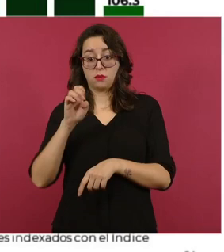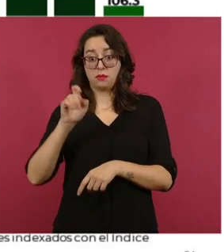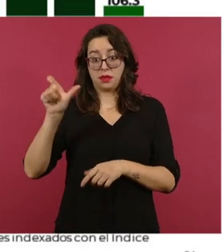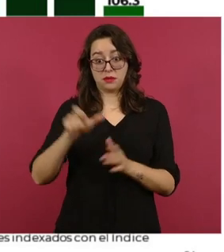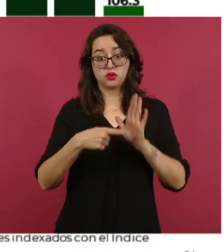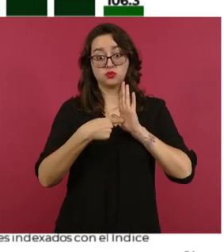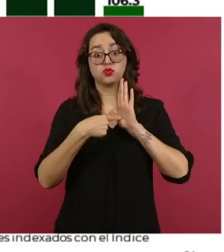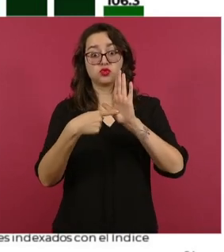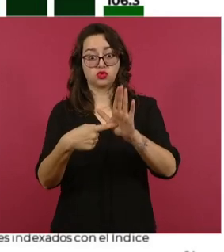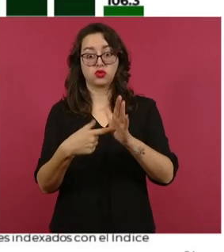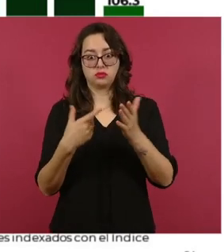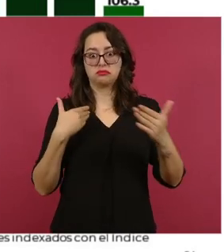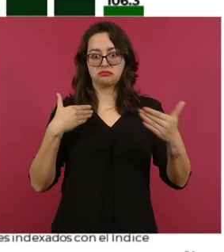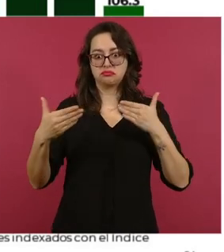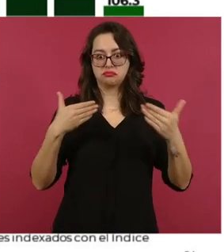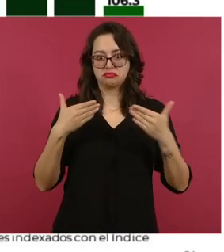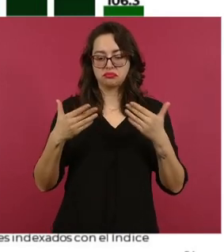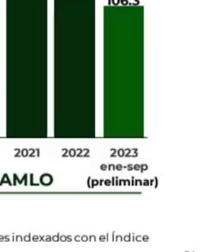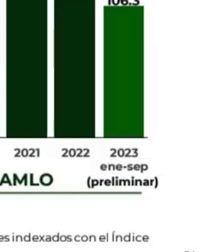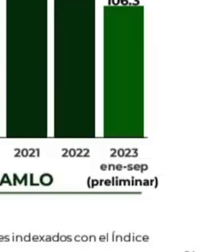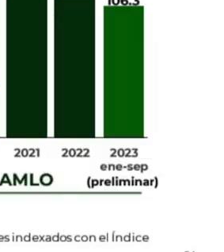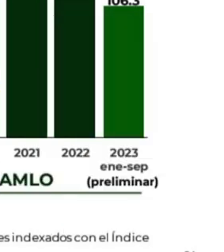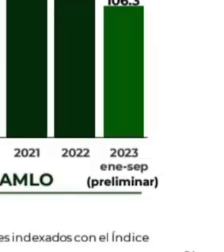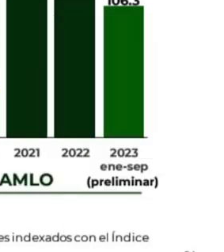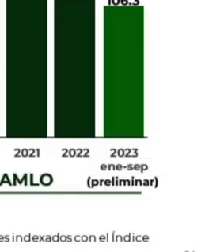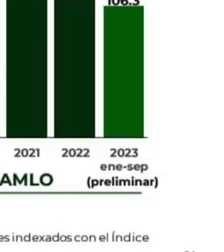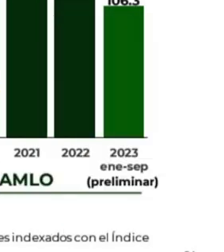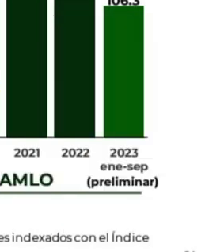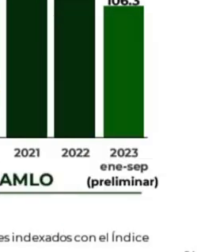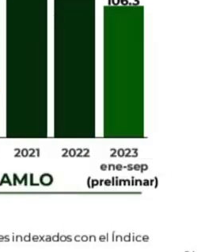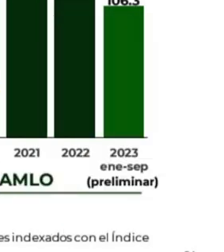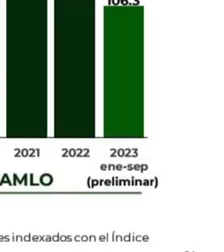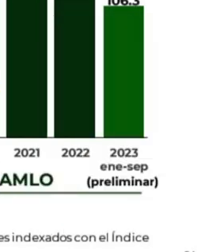17.8% desde el año 2018. Es decir, pasó de